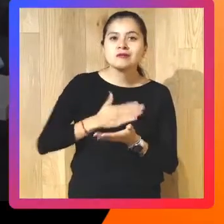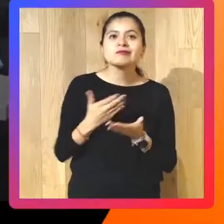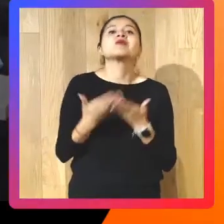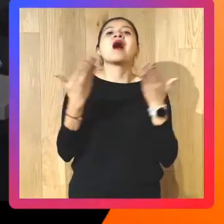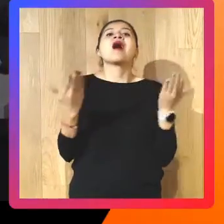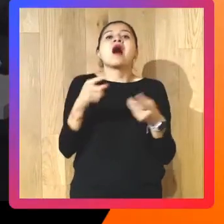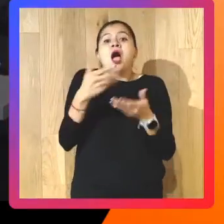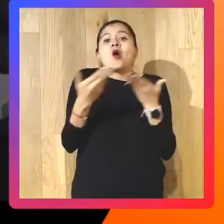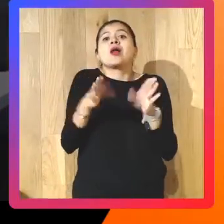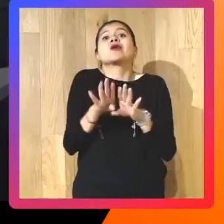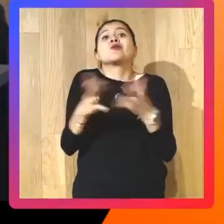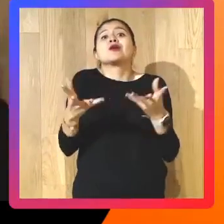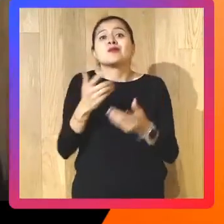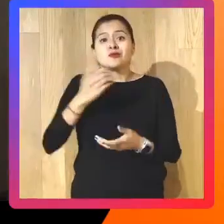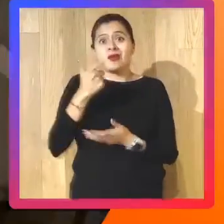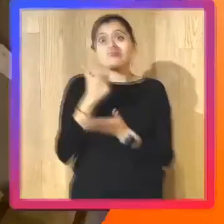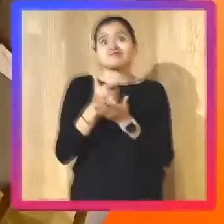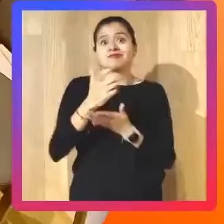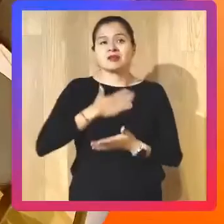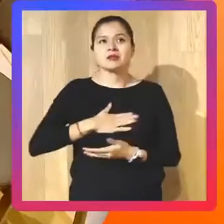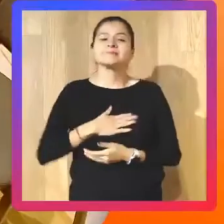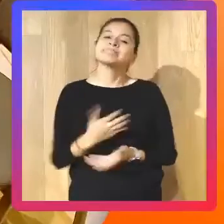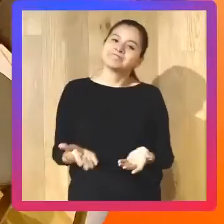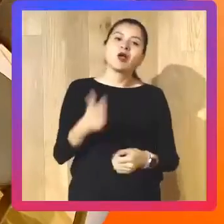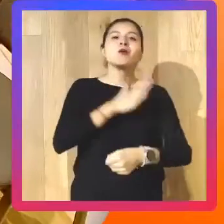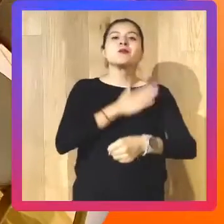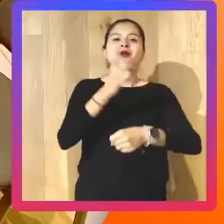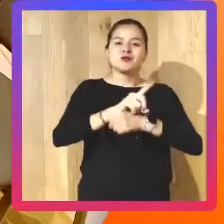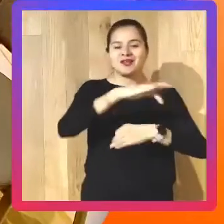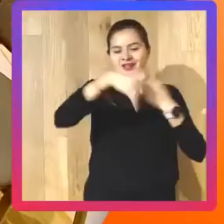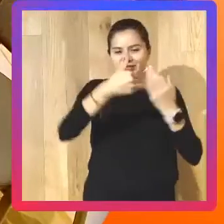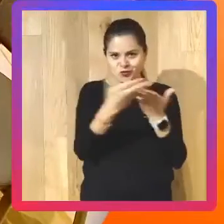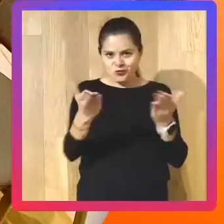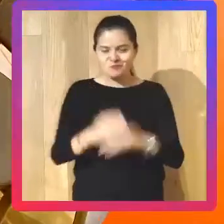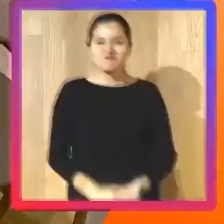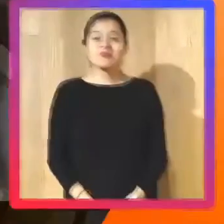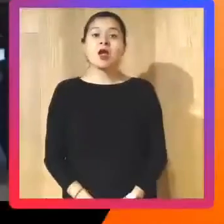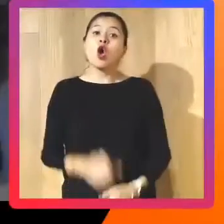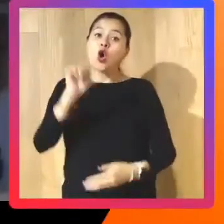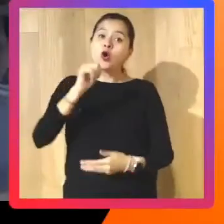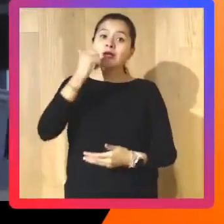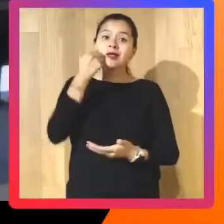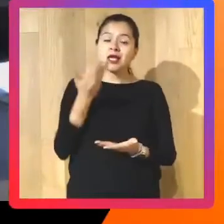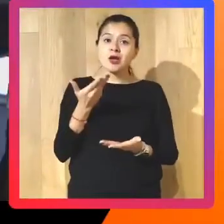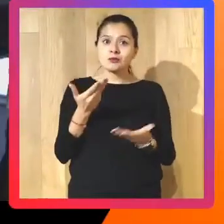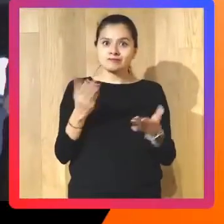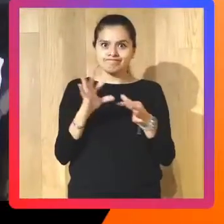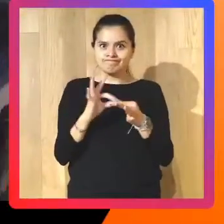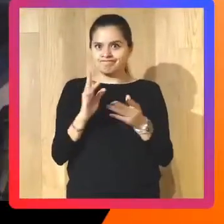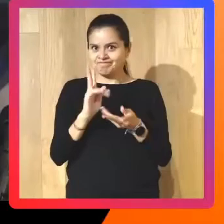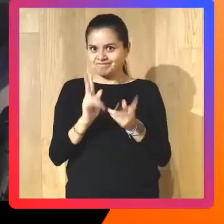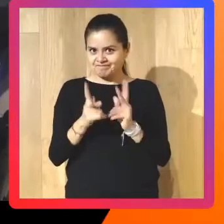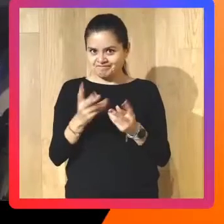ruta, ingeniero Terrazas? Sí, muy buenos días a todos. Oiga, comentar con ustedes, en